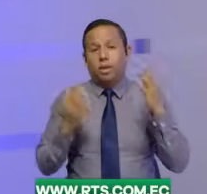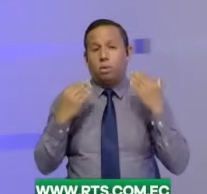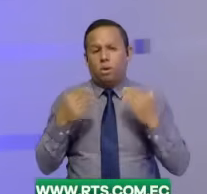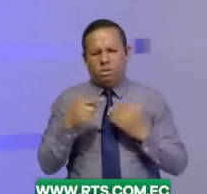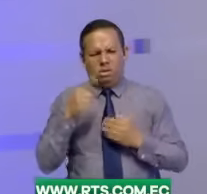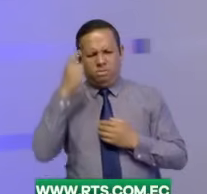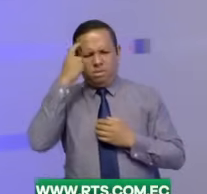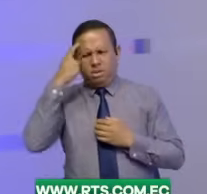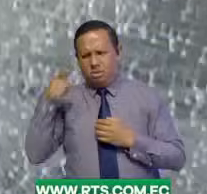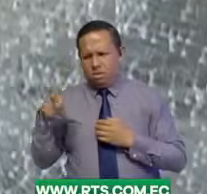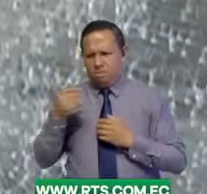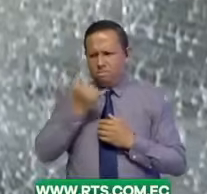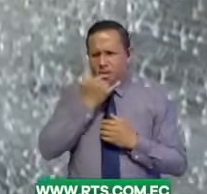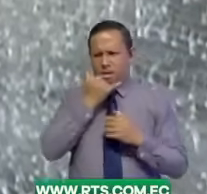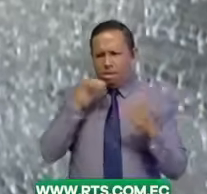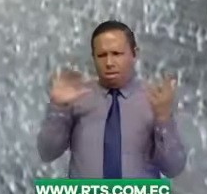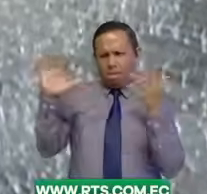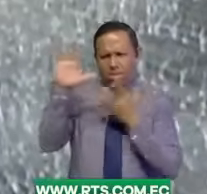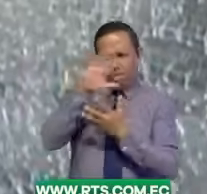confusión.